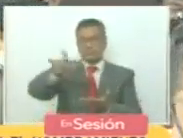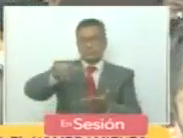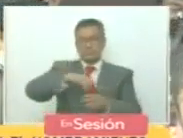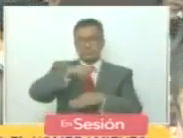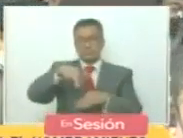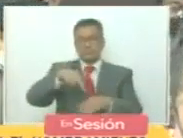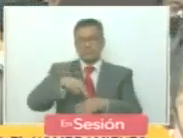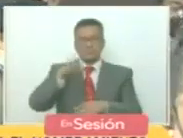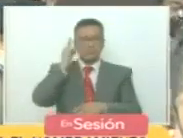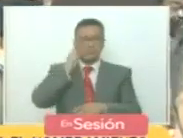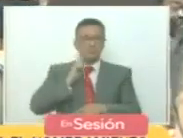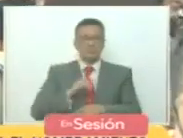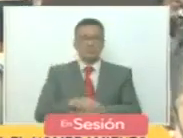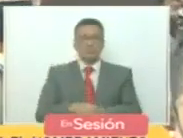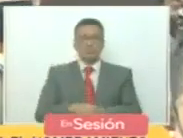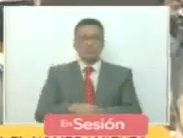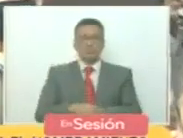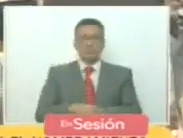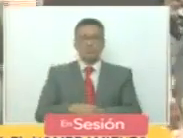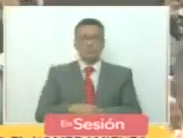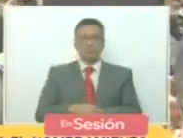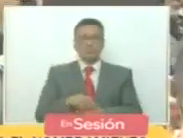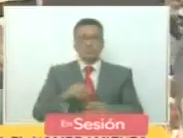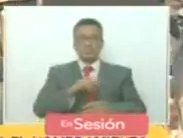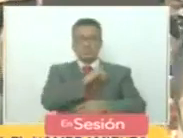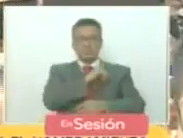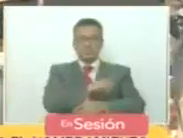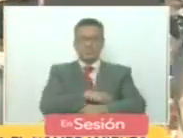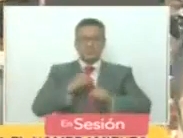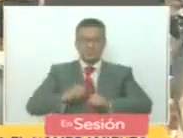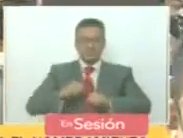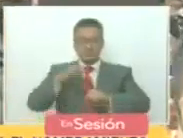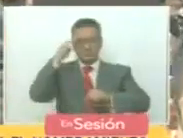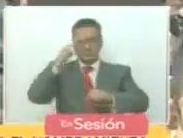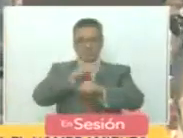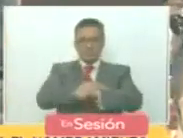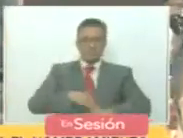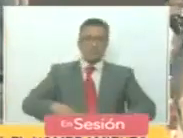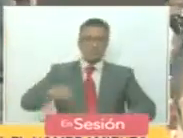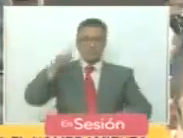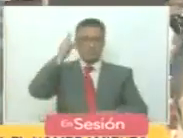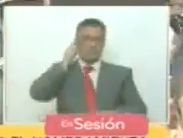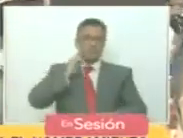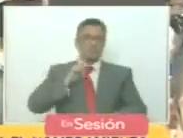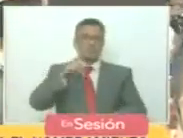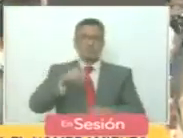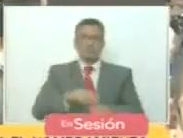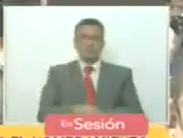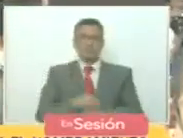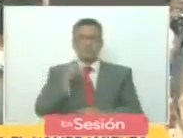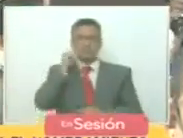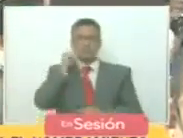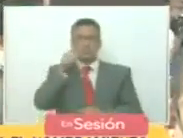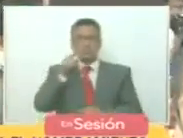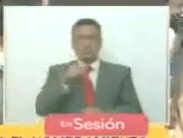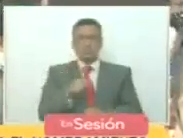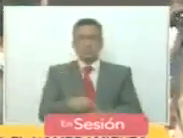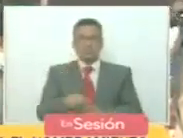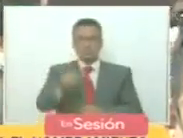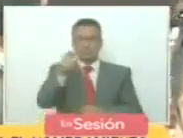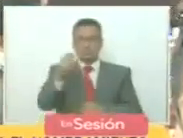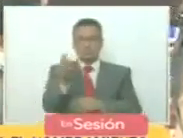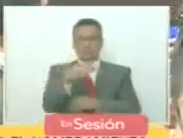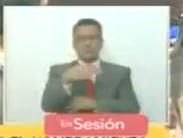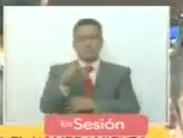Nacional Bolivariana, la Fuerza Armada de Bolívar, fue el hombre que llevó el